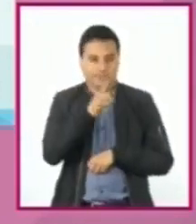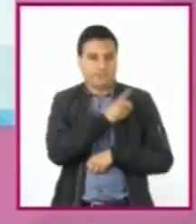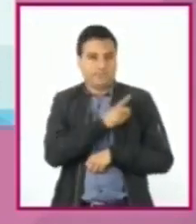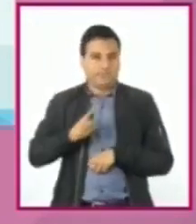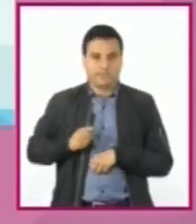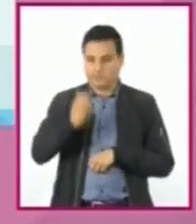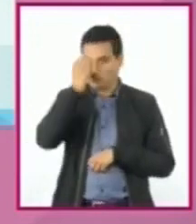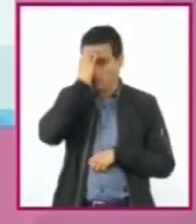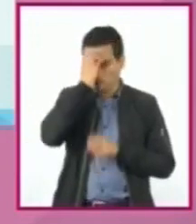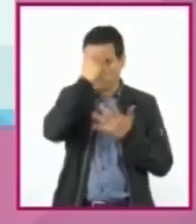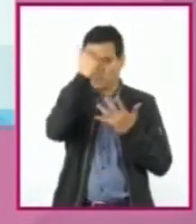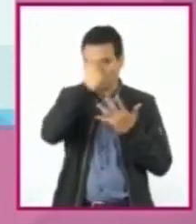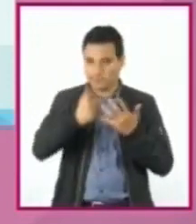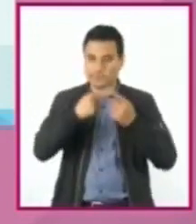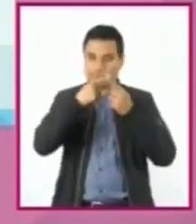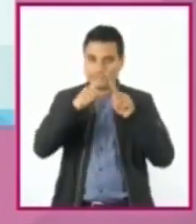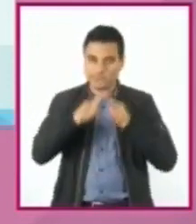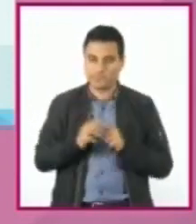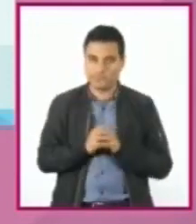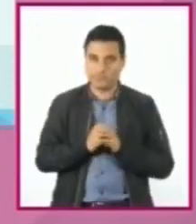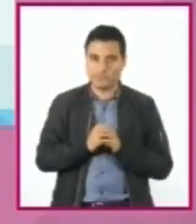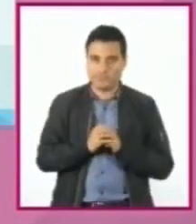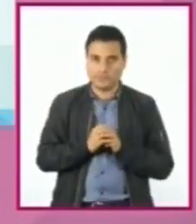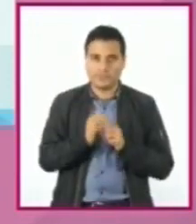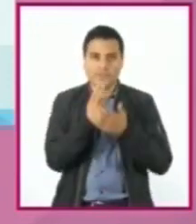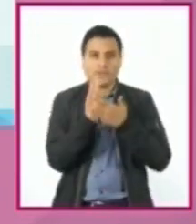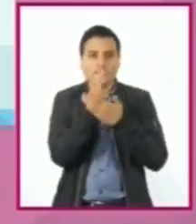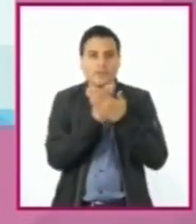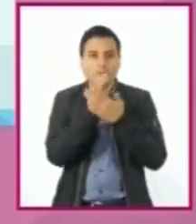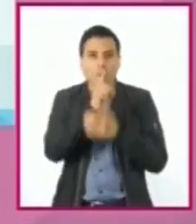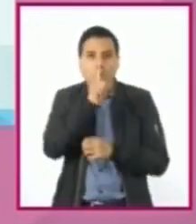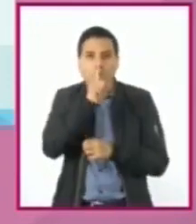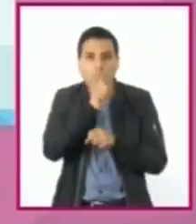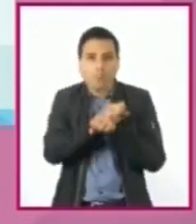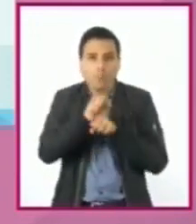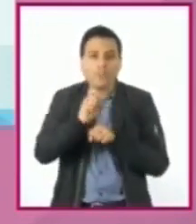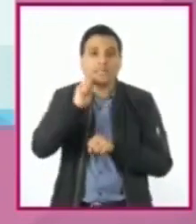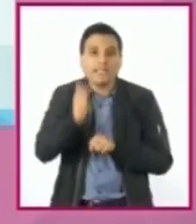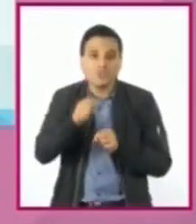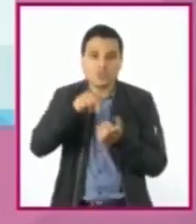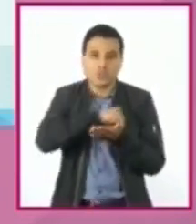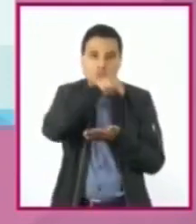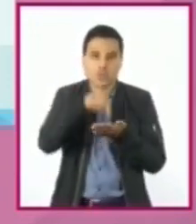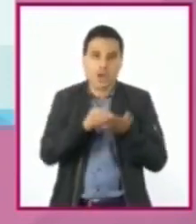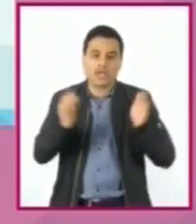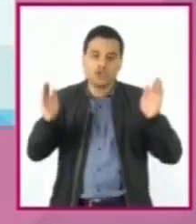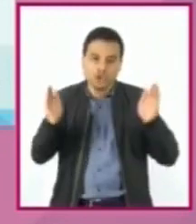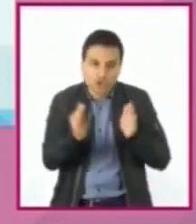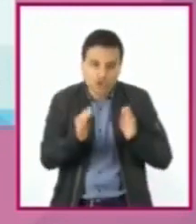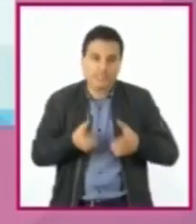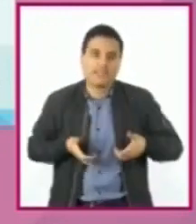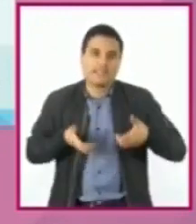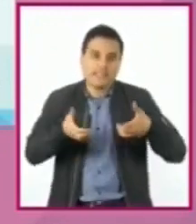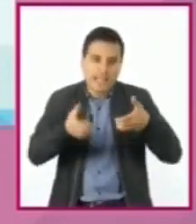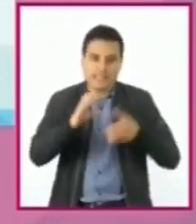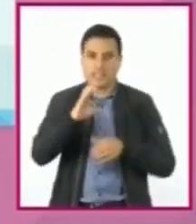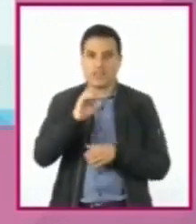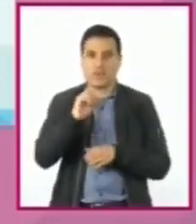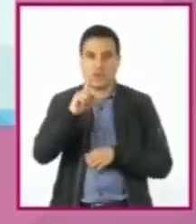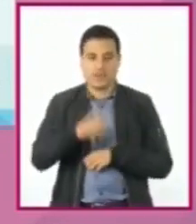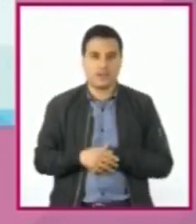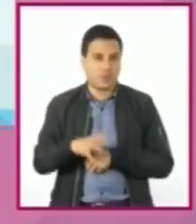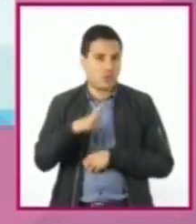diferencias. El croquis representa áreas muy reducidas, como calles o colonias. No cuenta